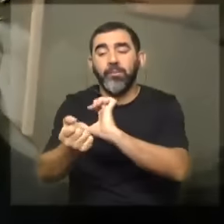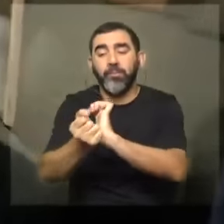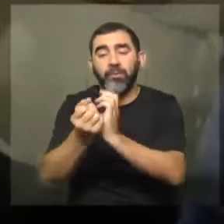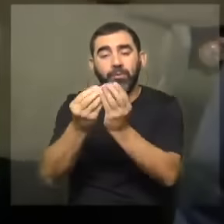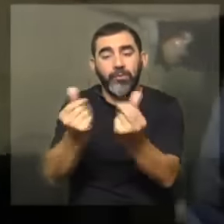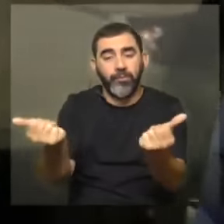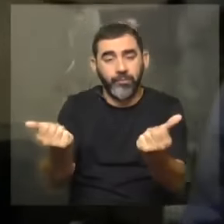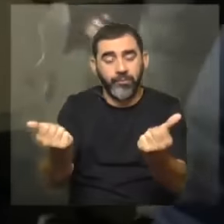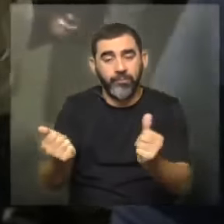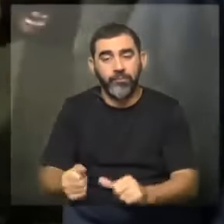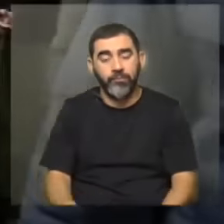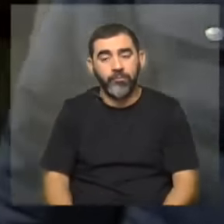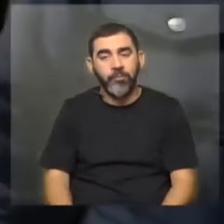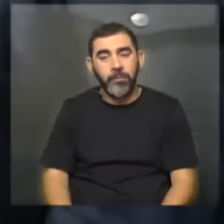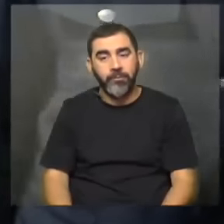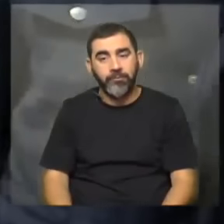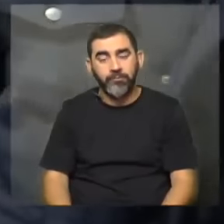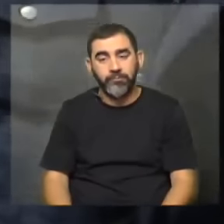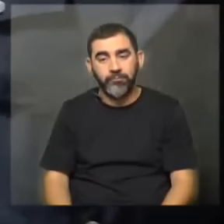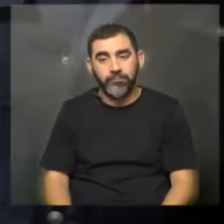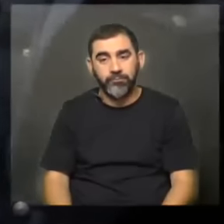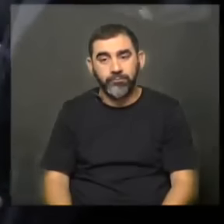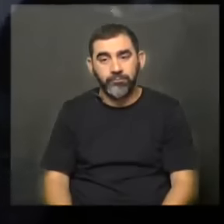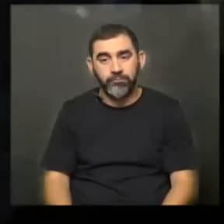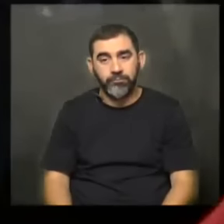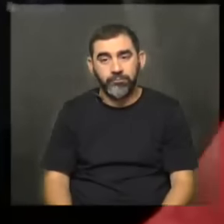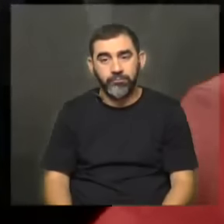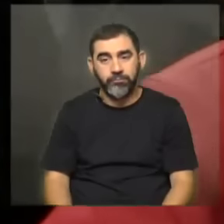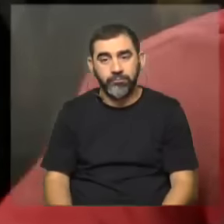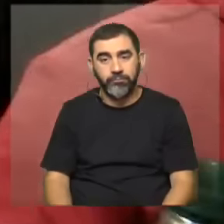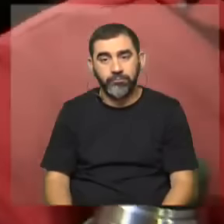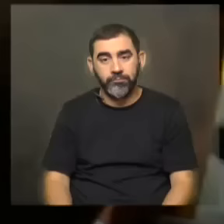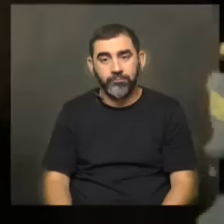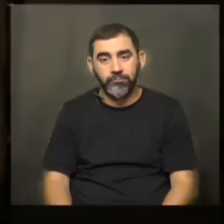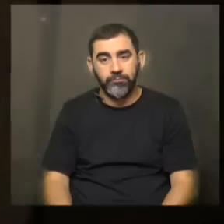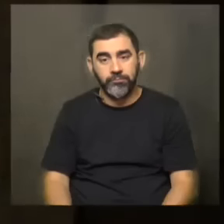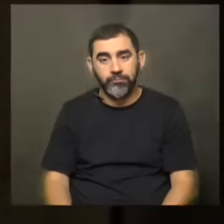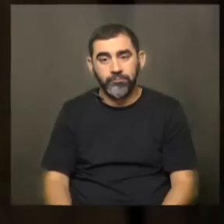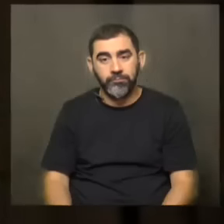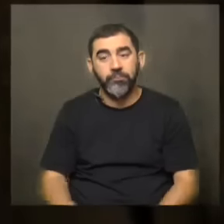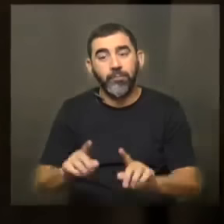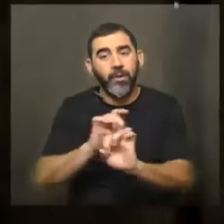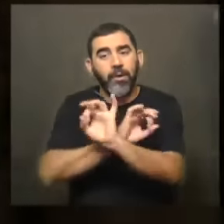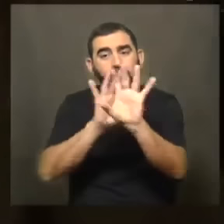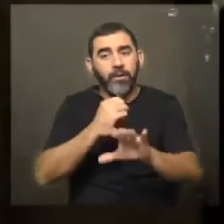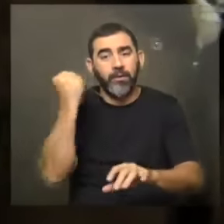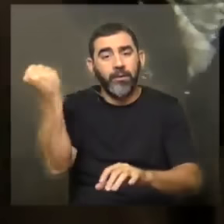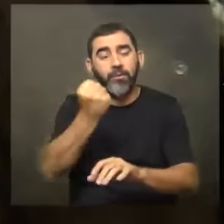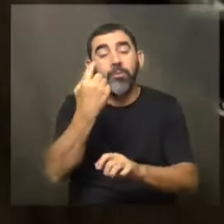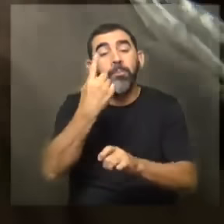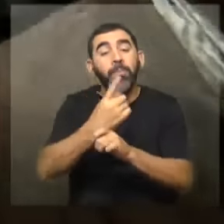desaparecido eh Y y aparte una una aclaración Que es muy importante que el primer